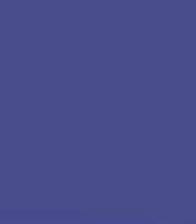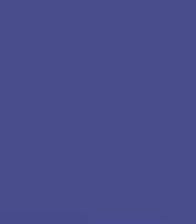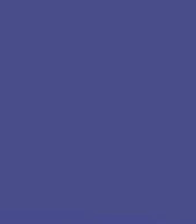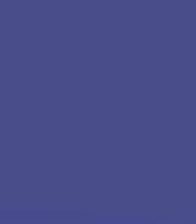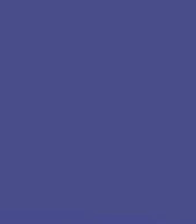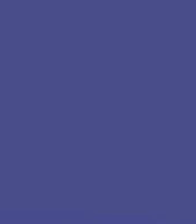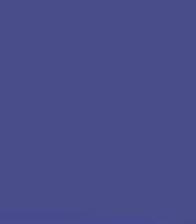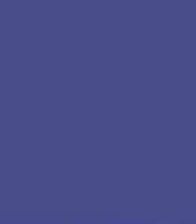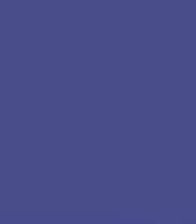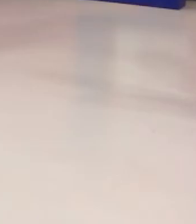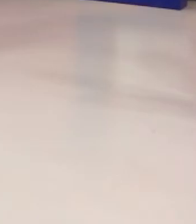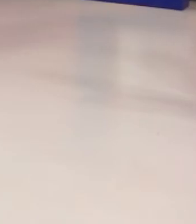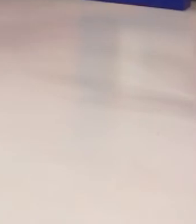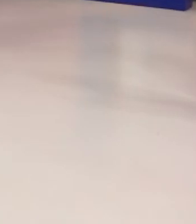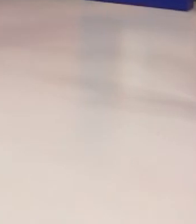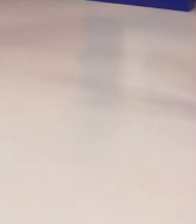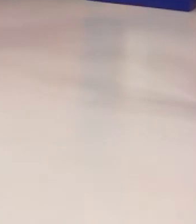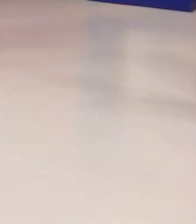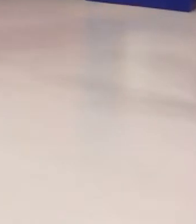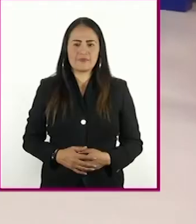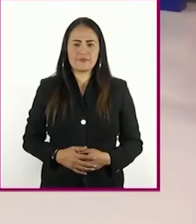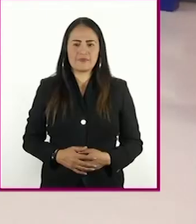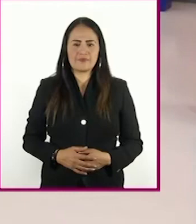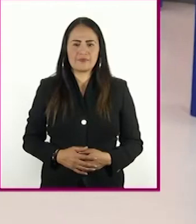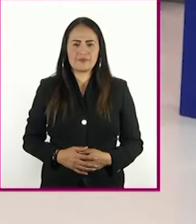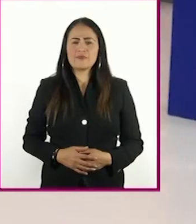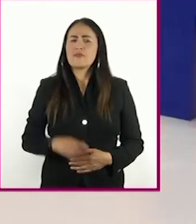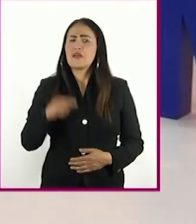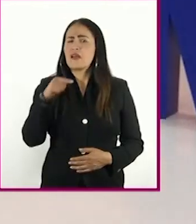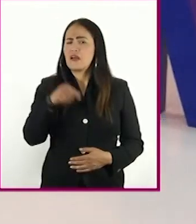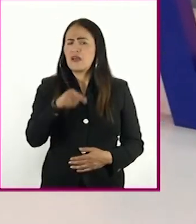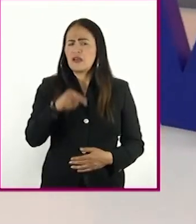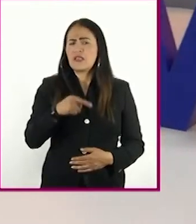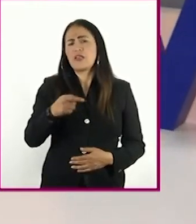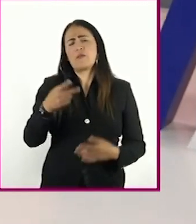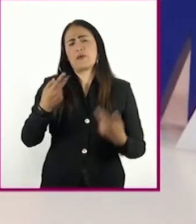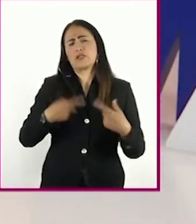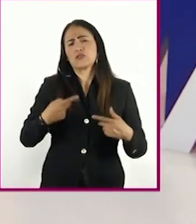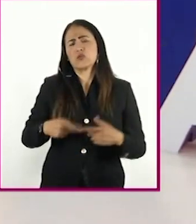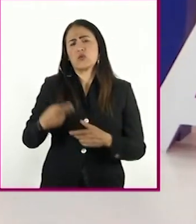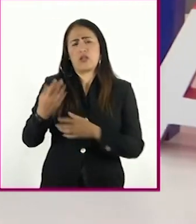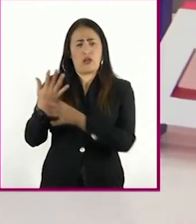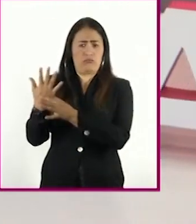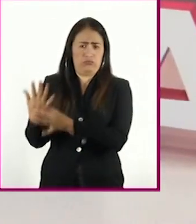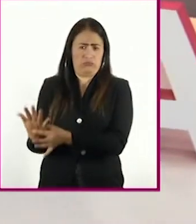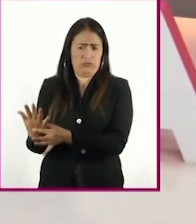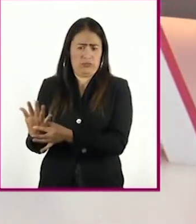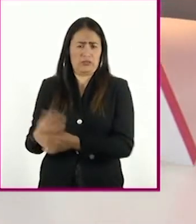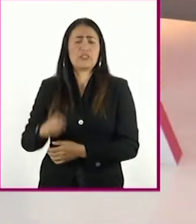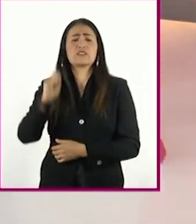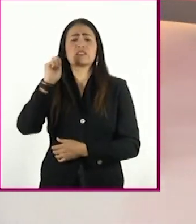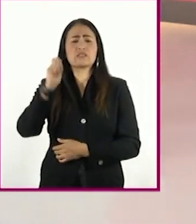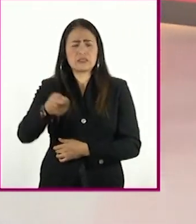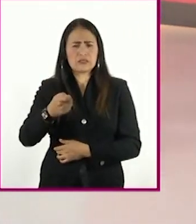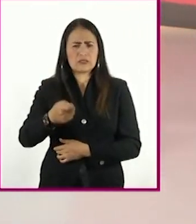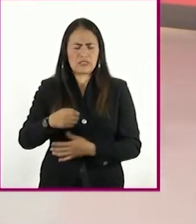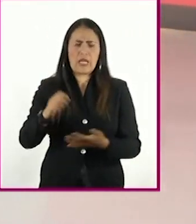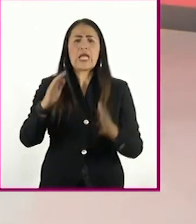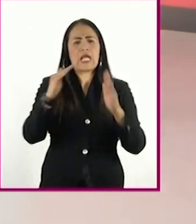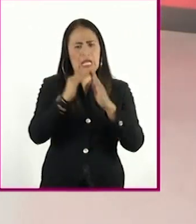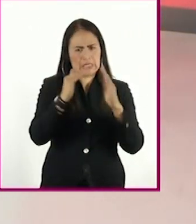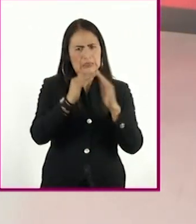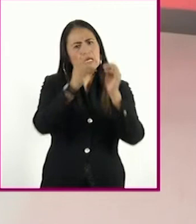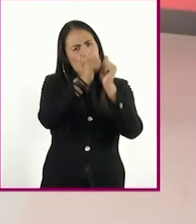cual conocen al mundo. Aquí claramente la postura del autor era influir el quedarnos en casa